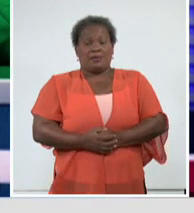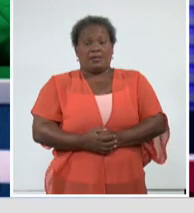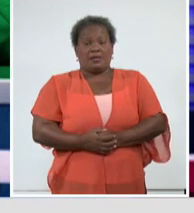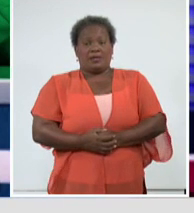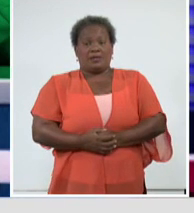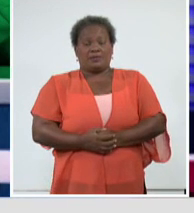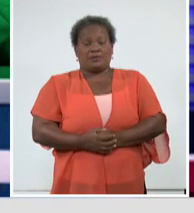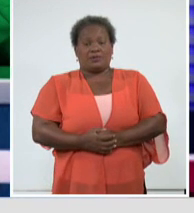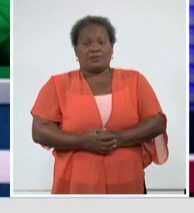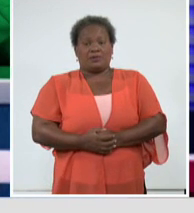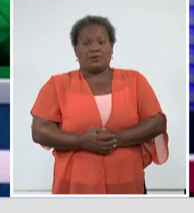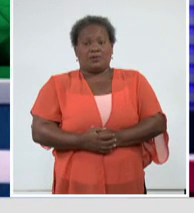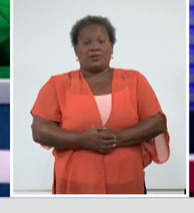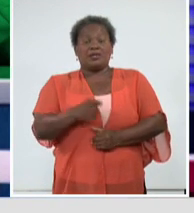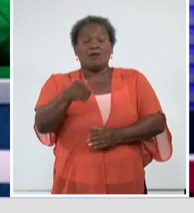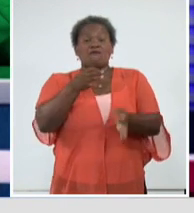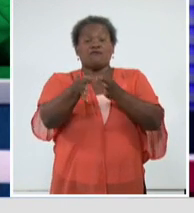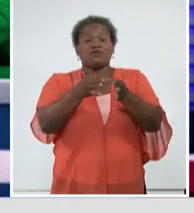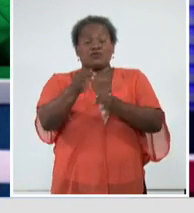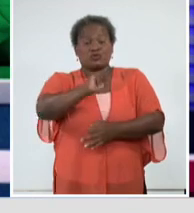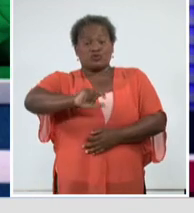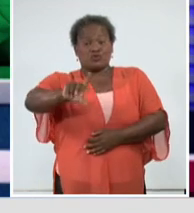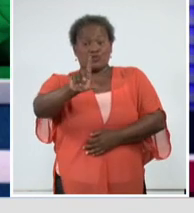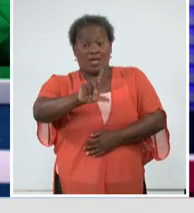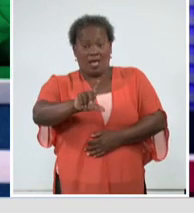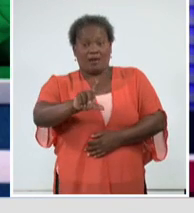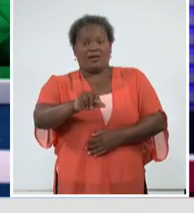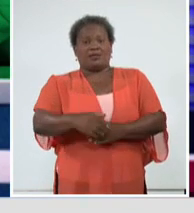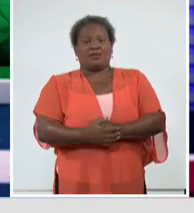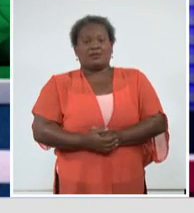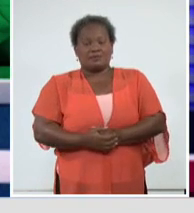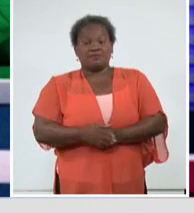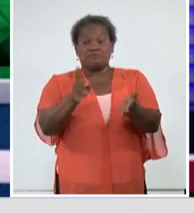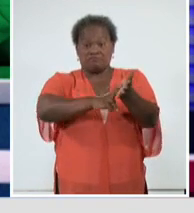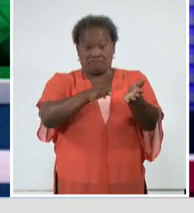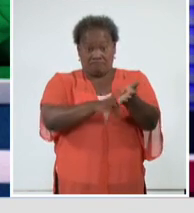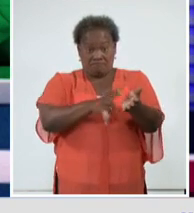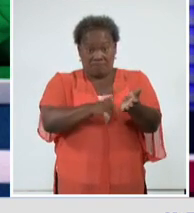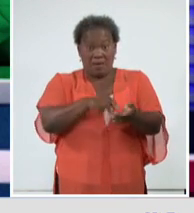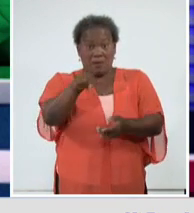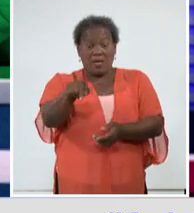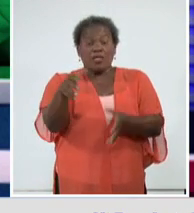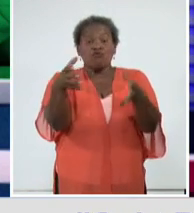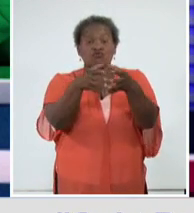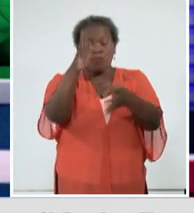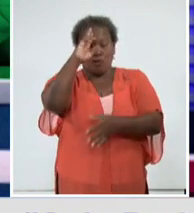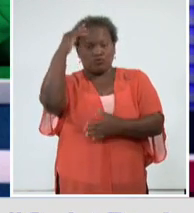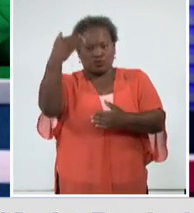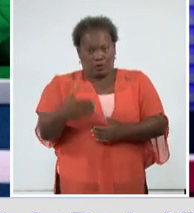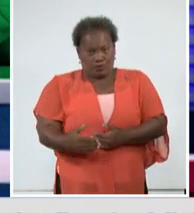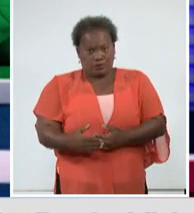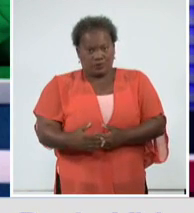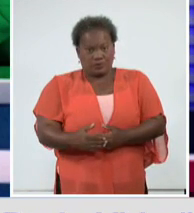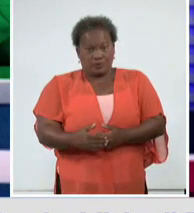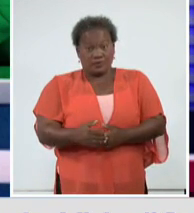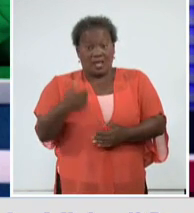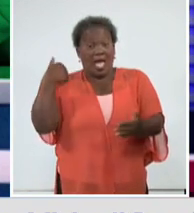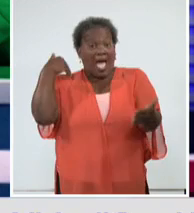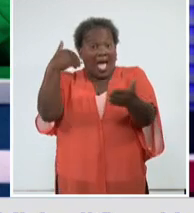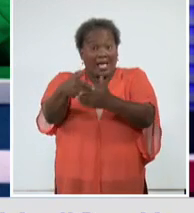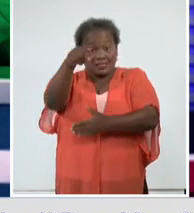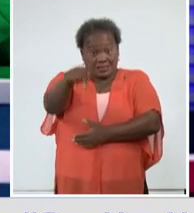familia y una función social como un miembro más del Ejército de Salud. Y entonces, hasta la fecha,